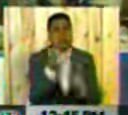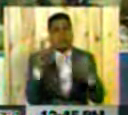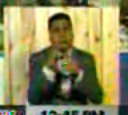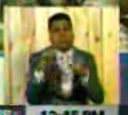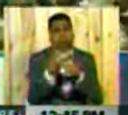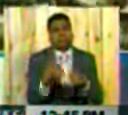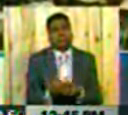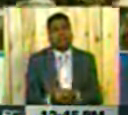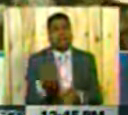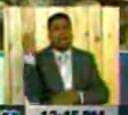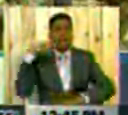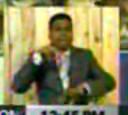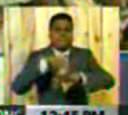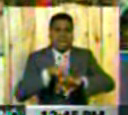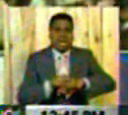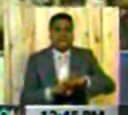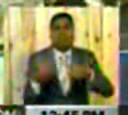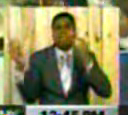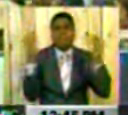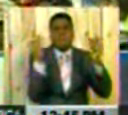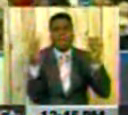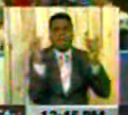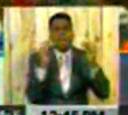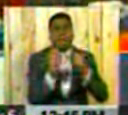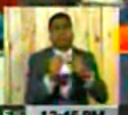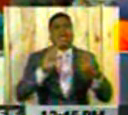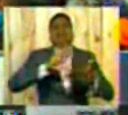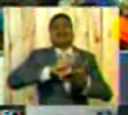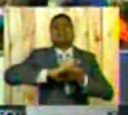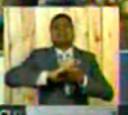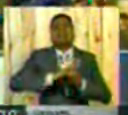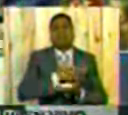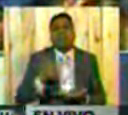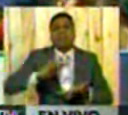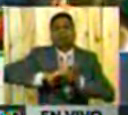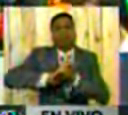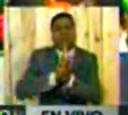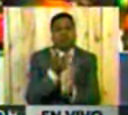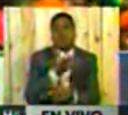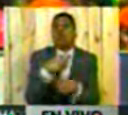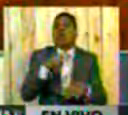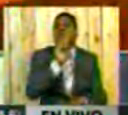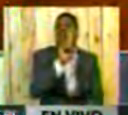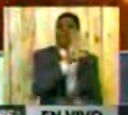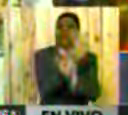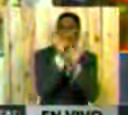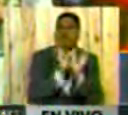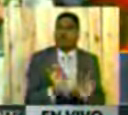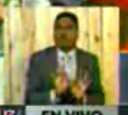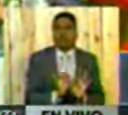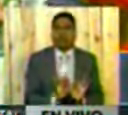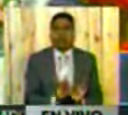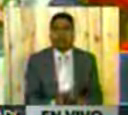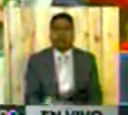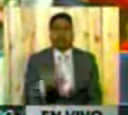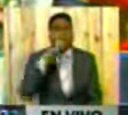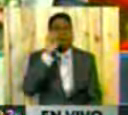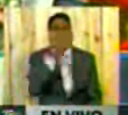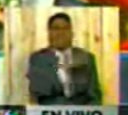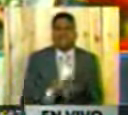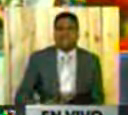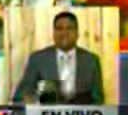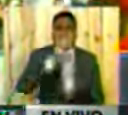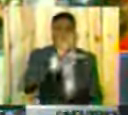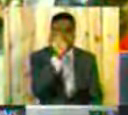La Asamblea, que es un foro de debate, él quiere destruirlo porque es la única forma, como todo indica que no va a ser presidente de la Asamblea el 5 de